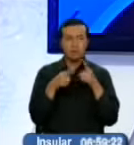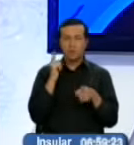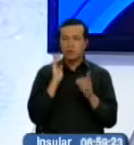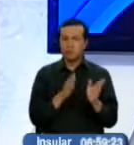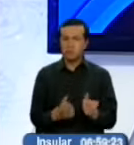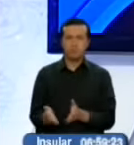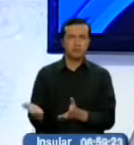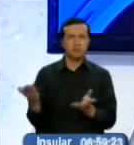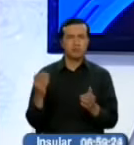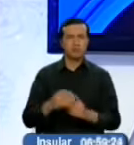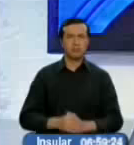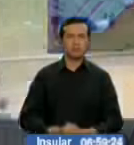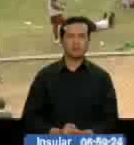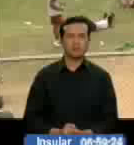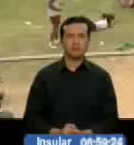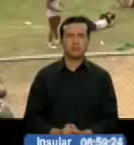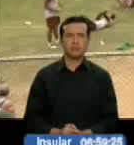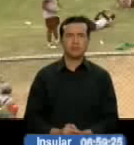alineación.